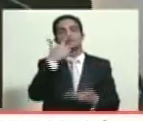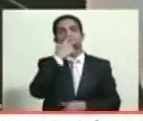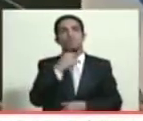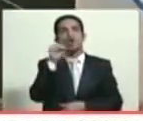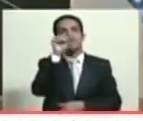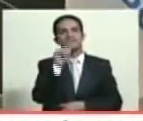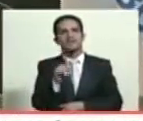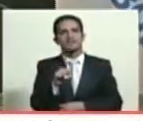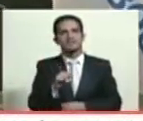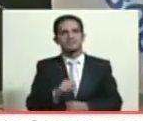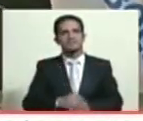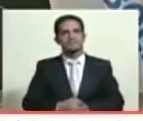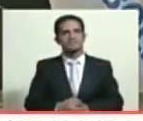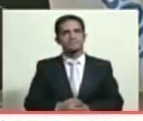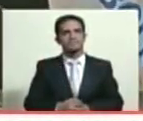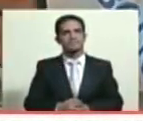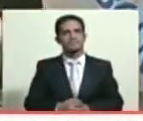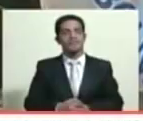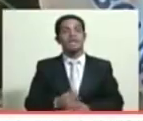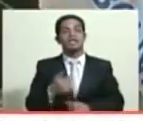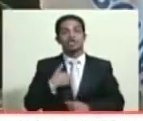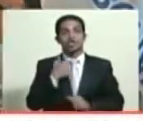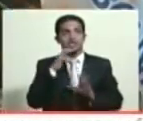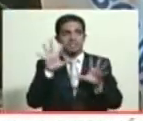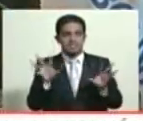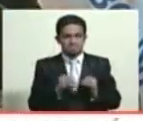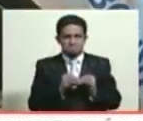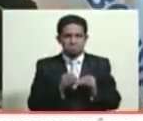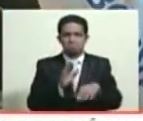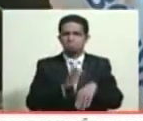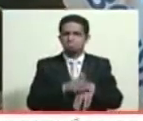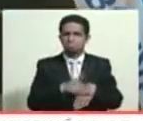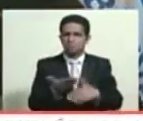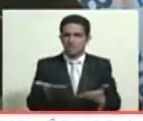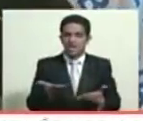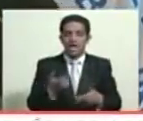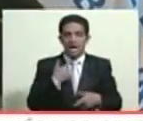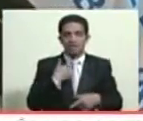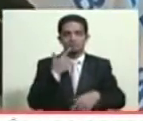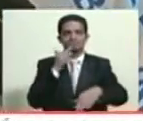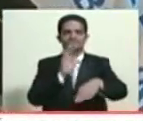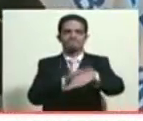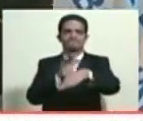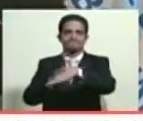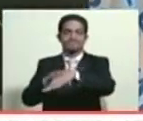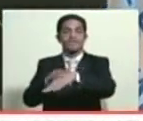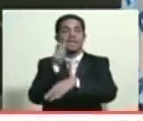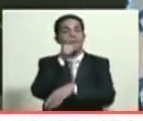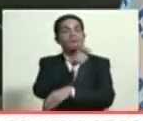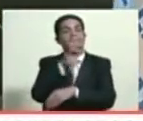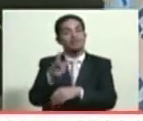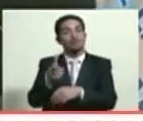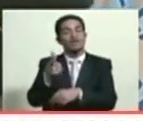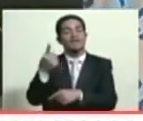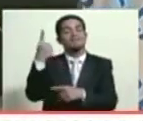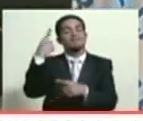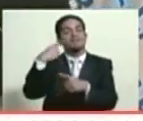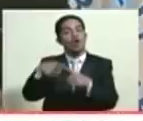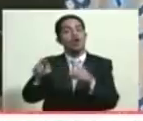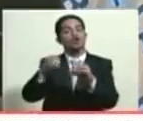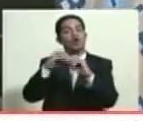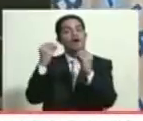bolívares. Digo esto porque hago un exhorto también a los organismos internacionales,